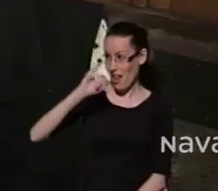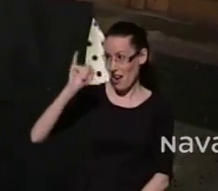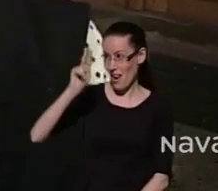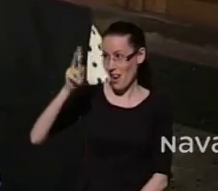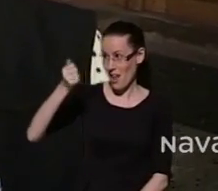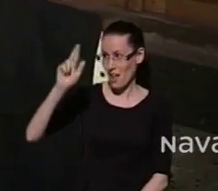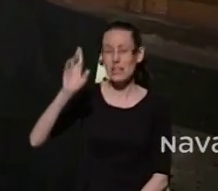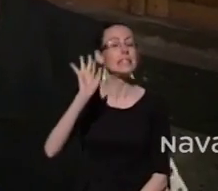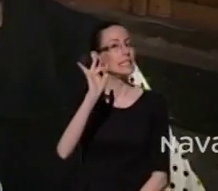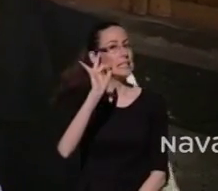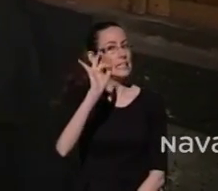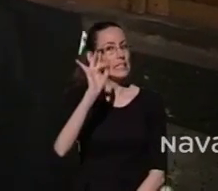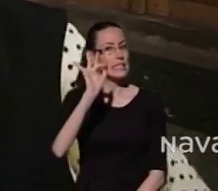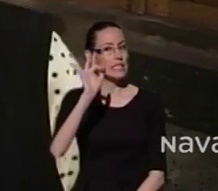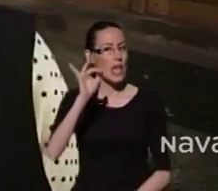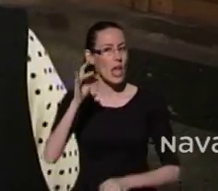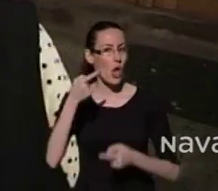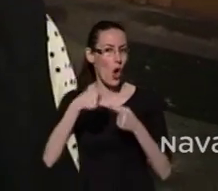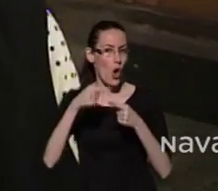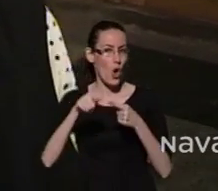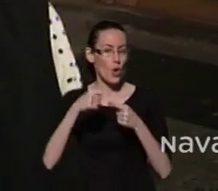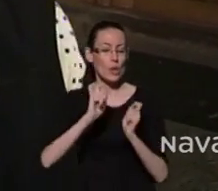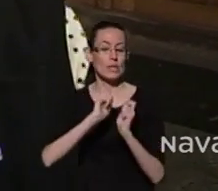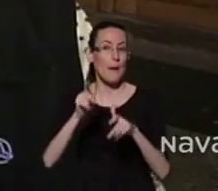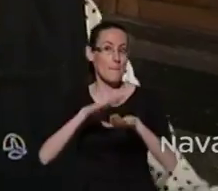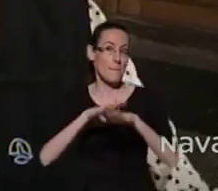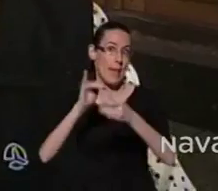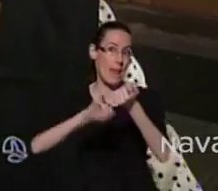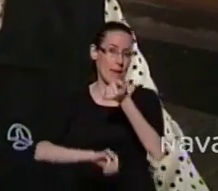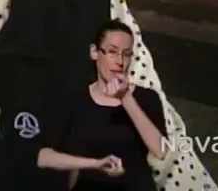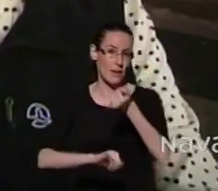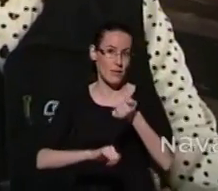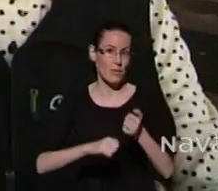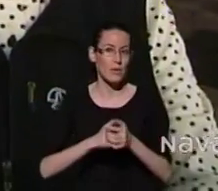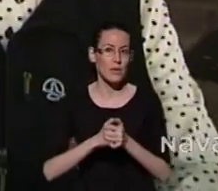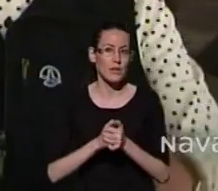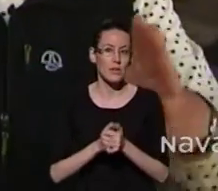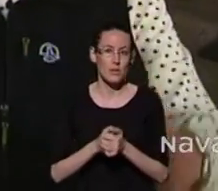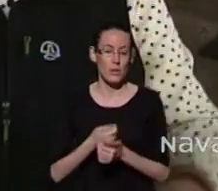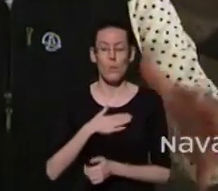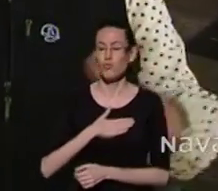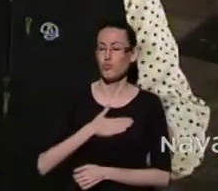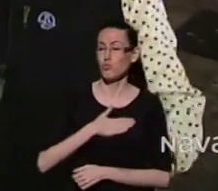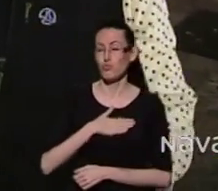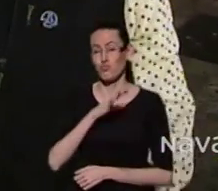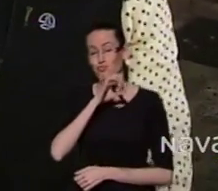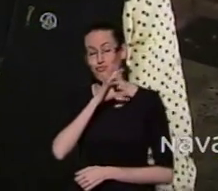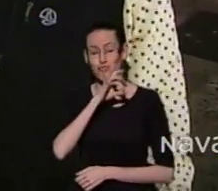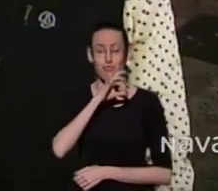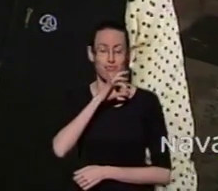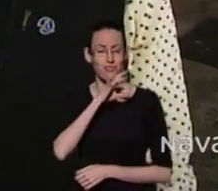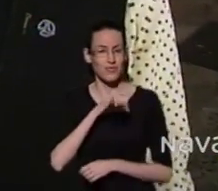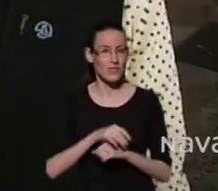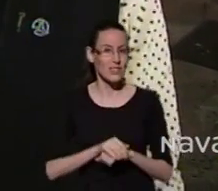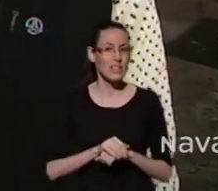allí en el burro, ¿no? Más satisfechos que satisfechos. Y les pedían a las puntillas, sí. Sí, y les pedían a las mujeres